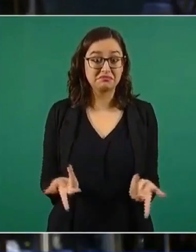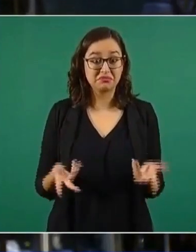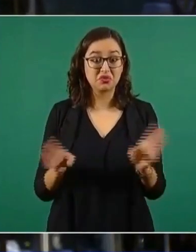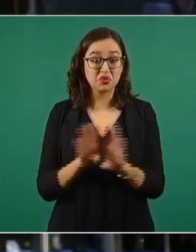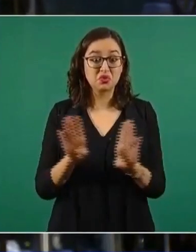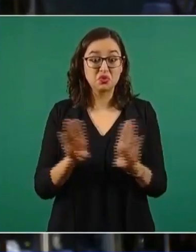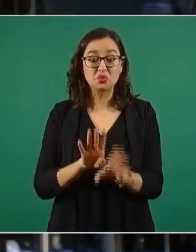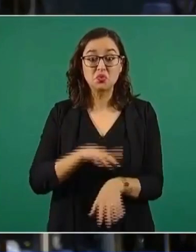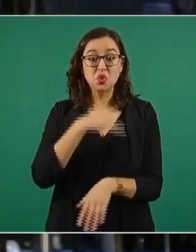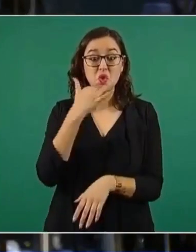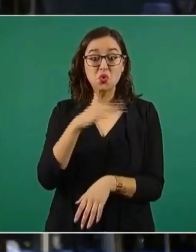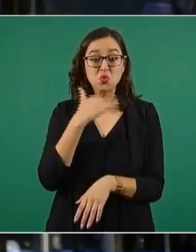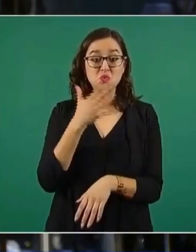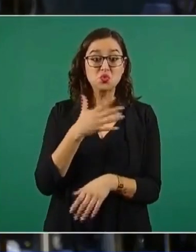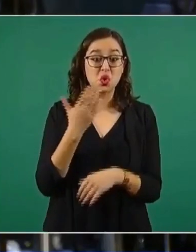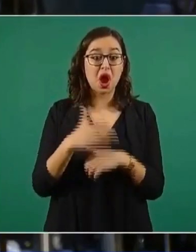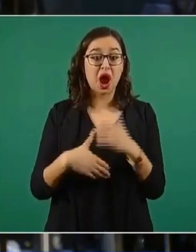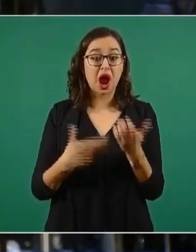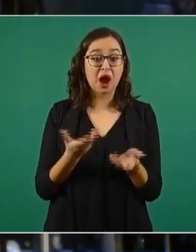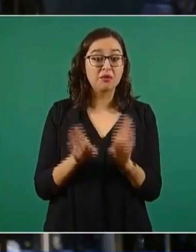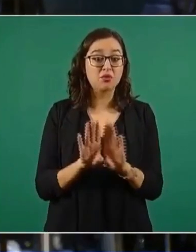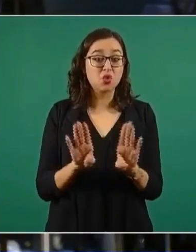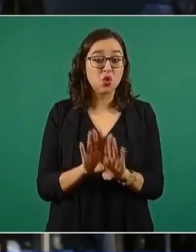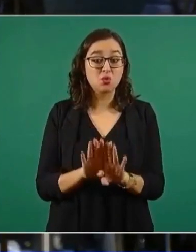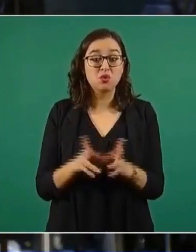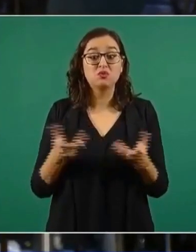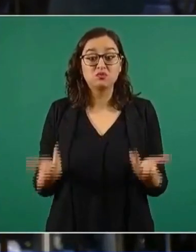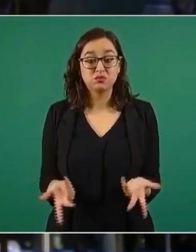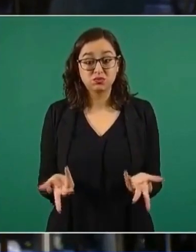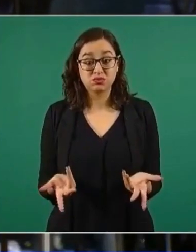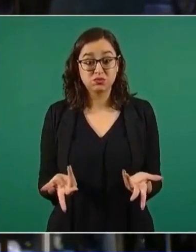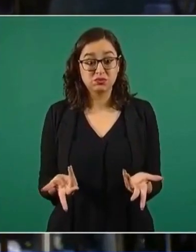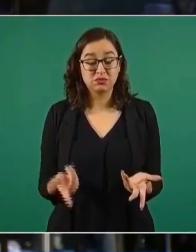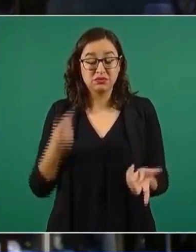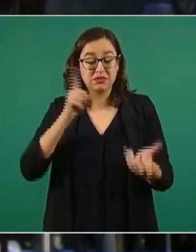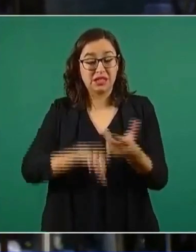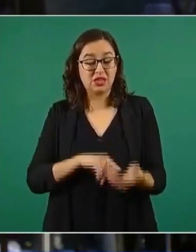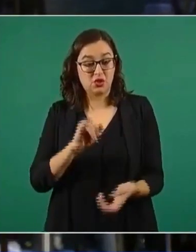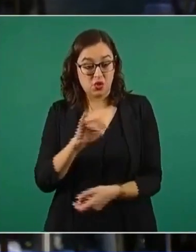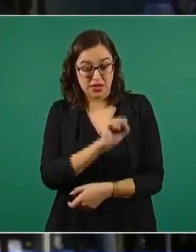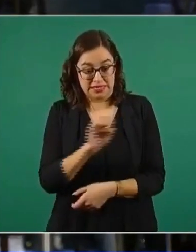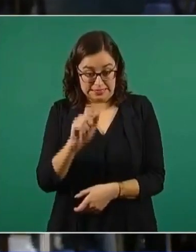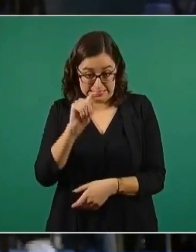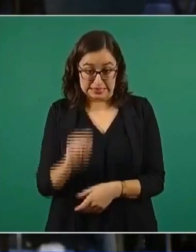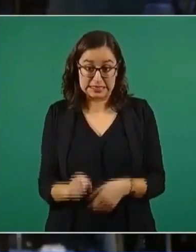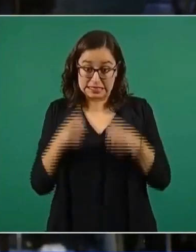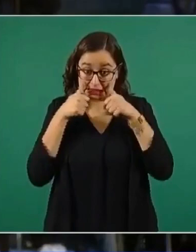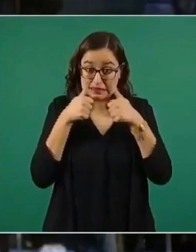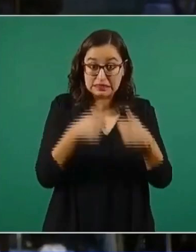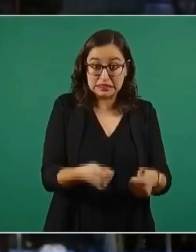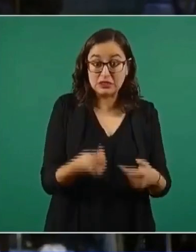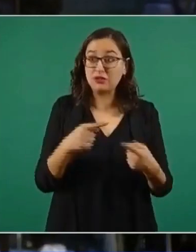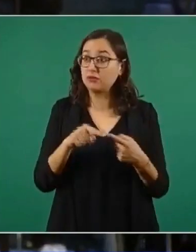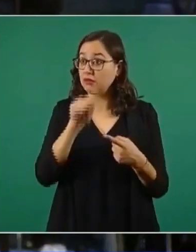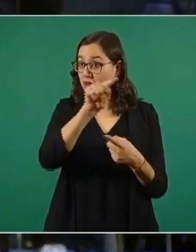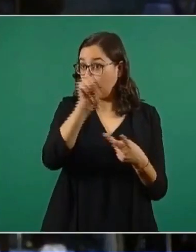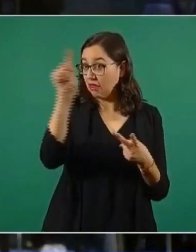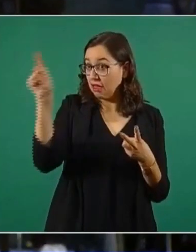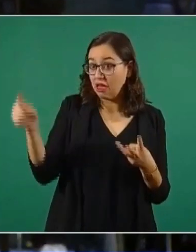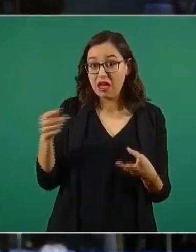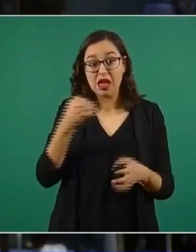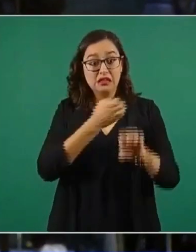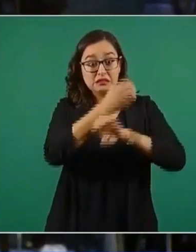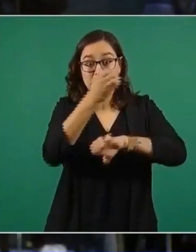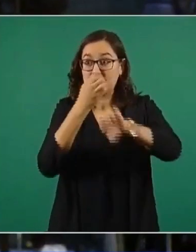con la corrupción. ¿Cuál es la acción de su gobierno al interior del ISSSTE y también en Hidalgo y en algunos otros